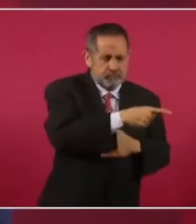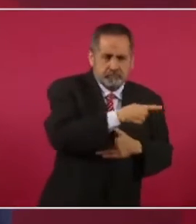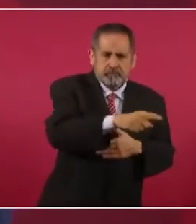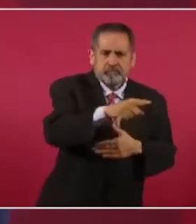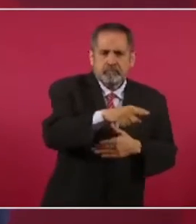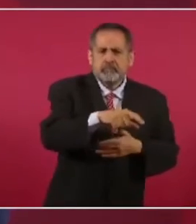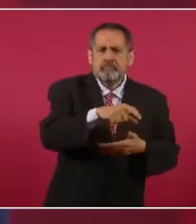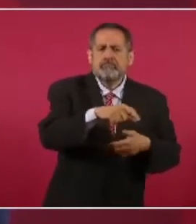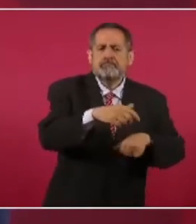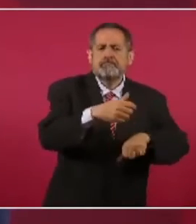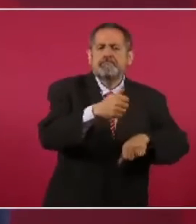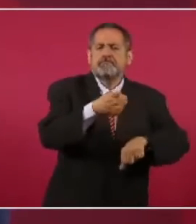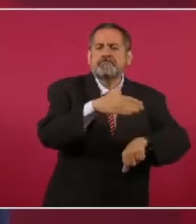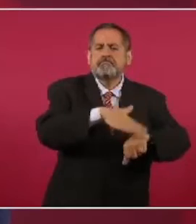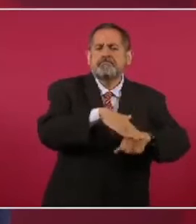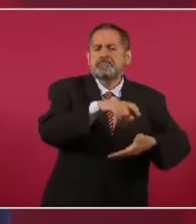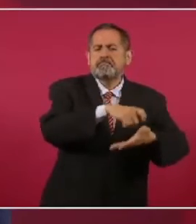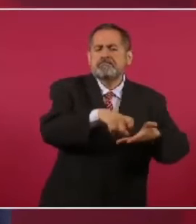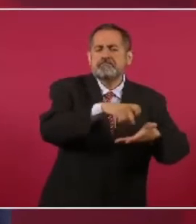para administrar